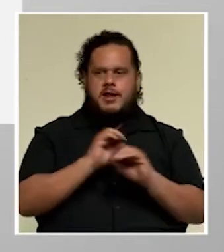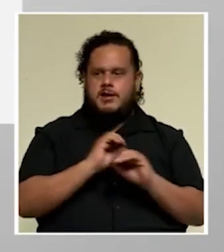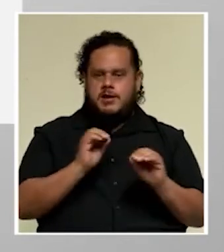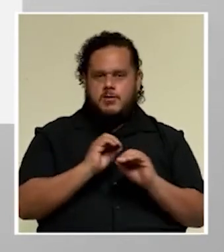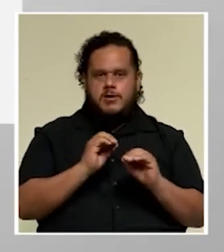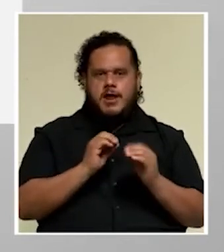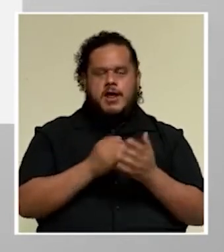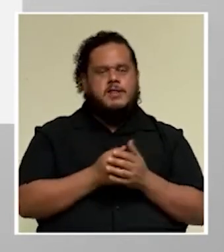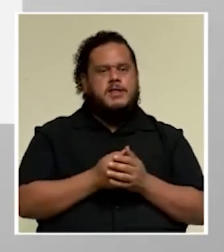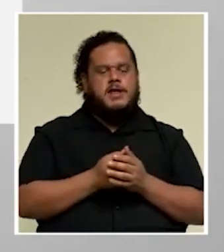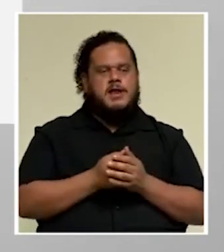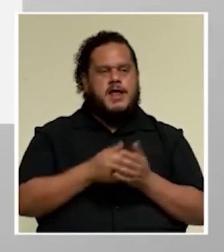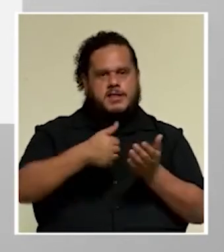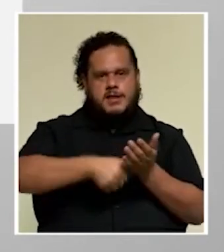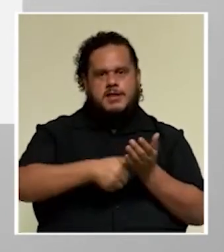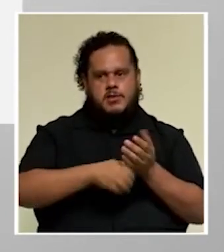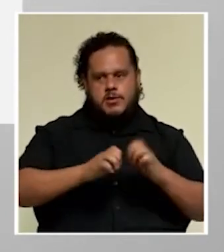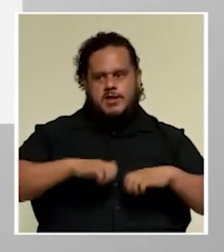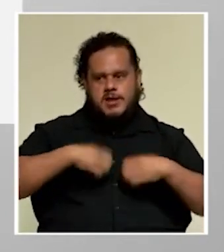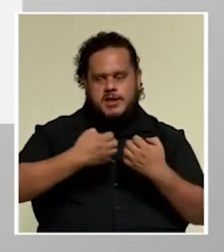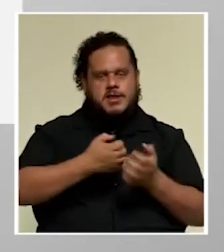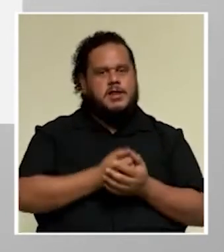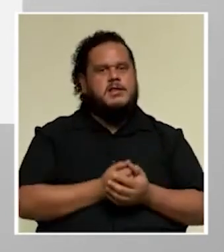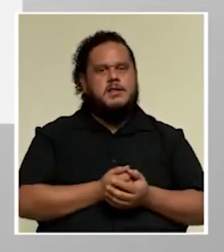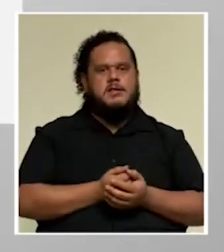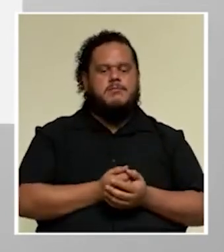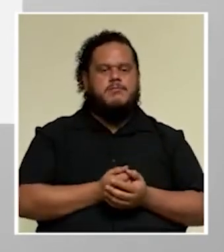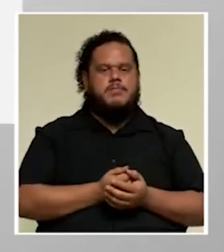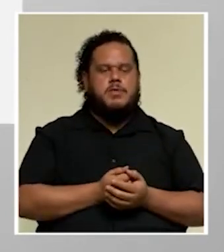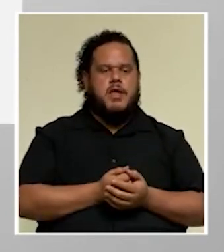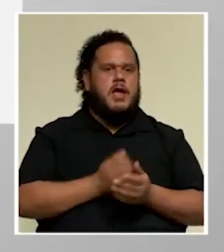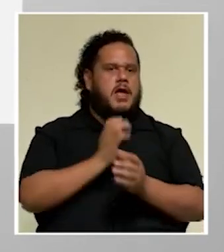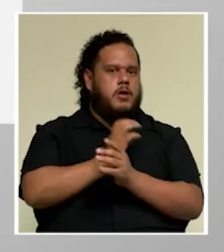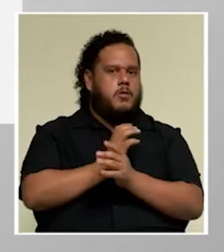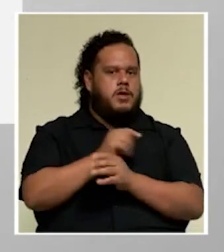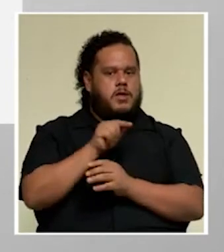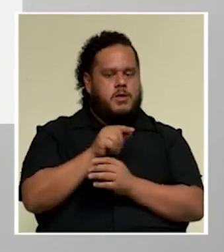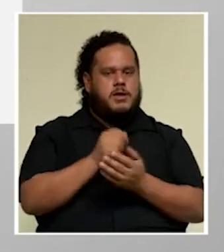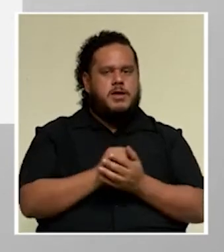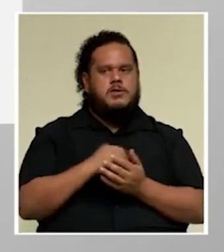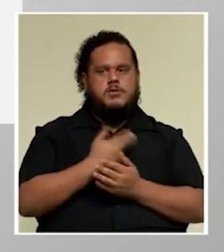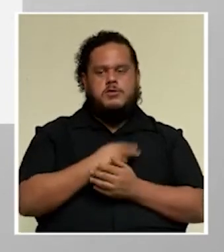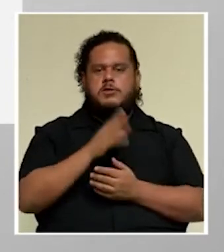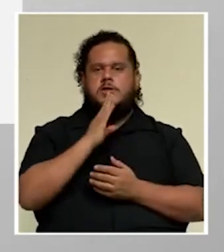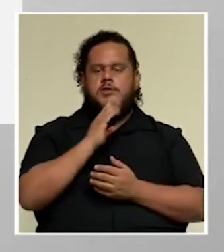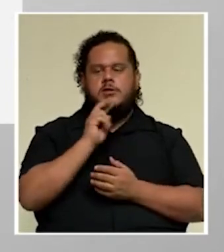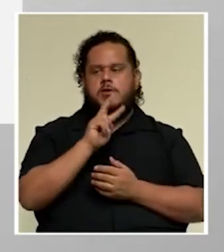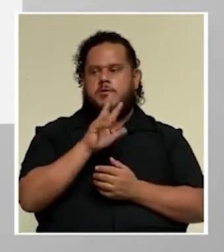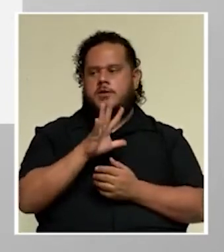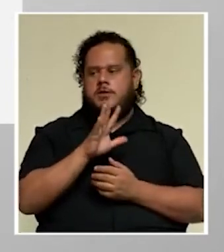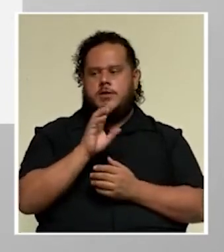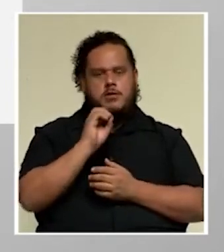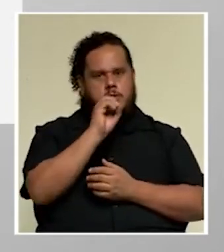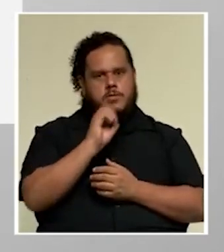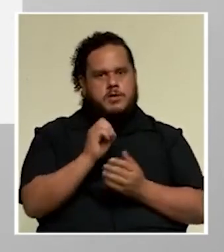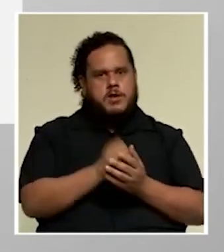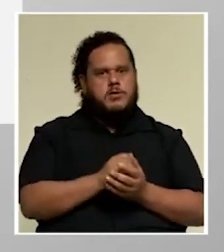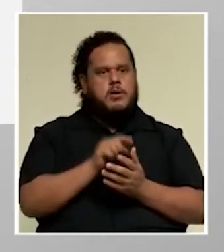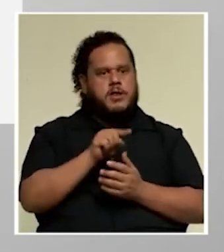las candidaturas existentes. Nótese que, cuidado acá, si estamos hablando que un 25% de